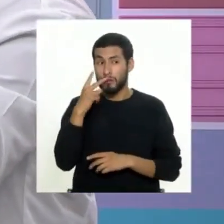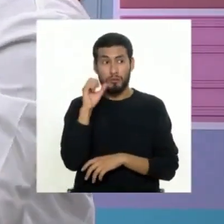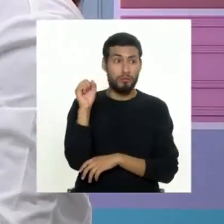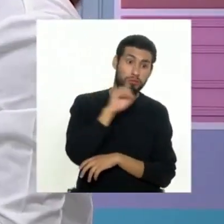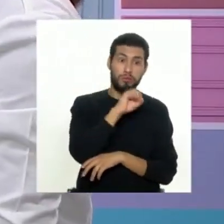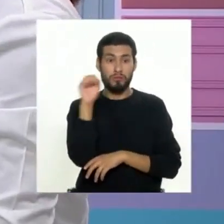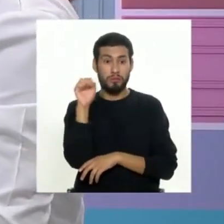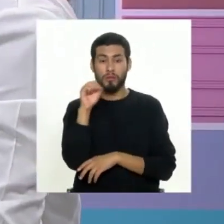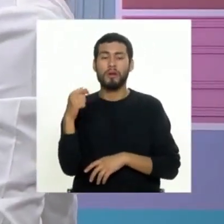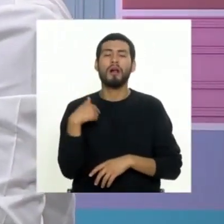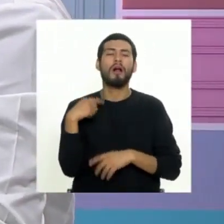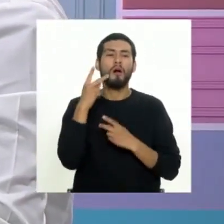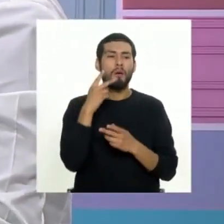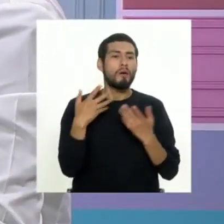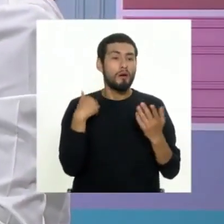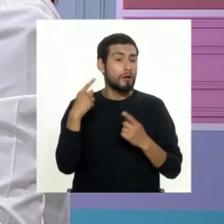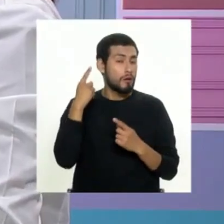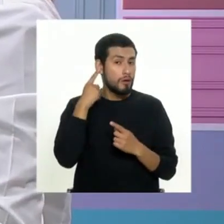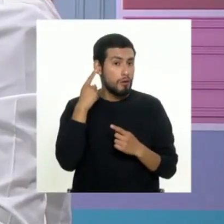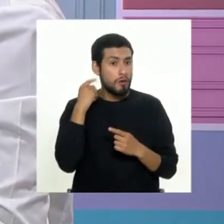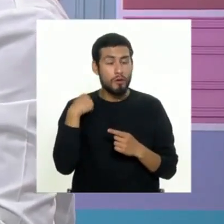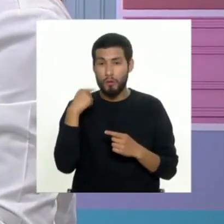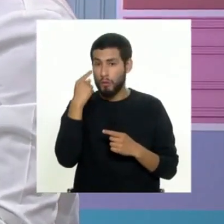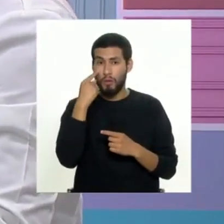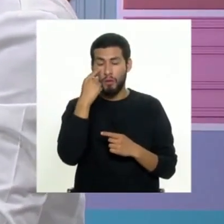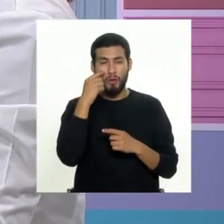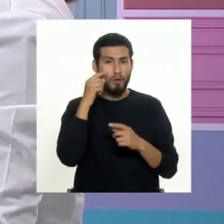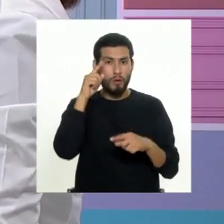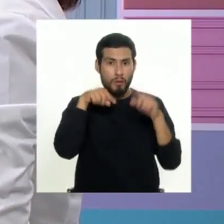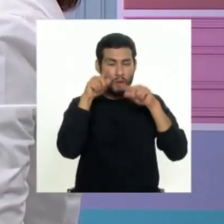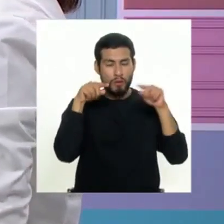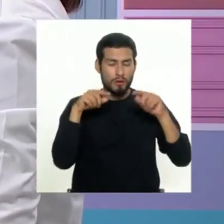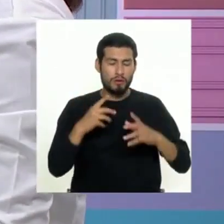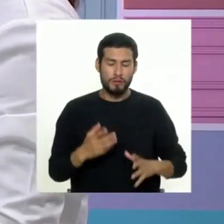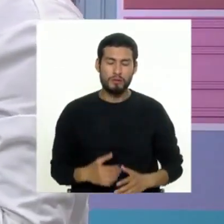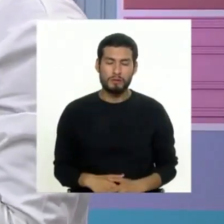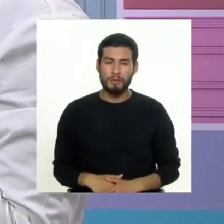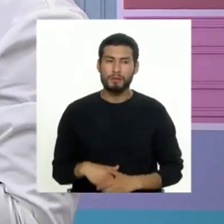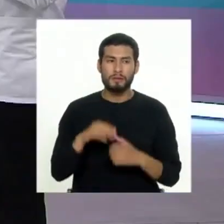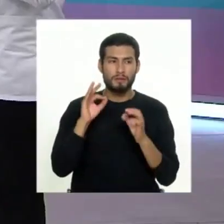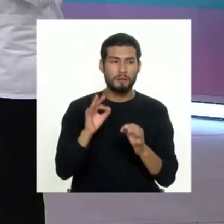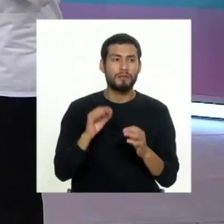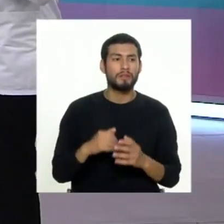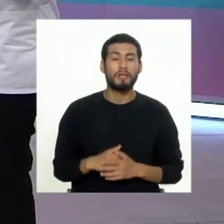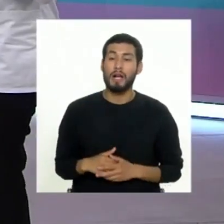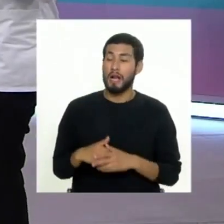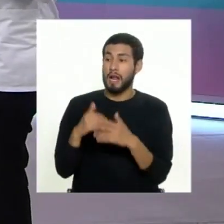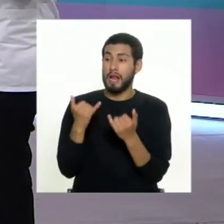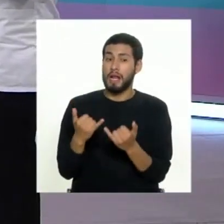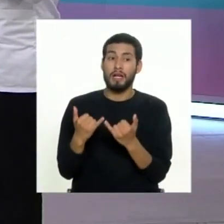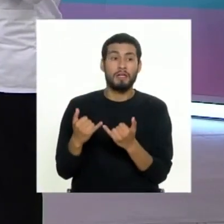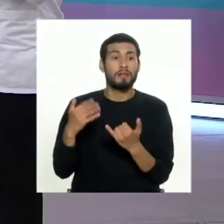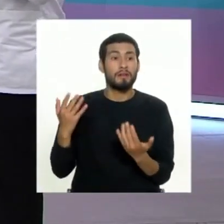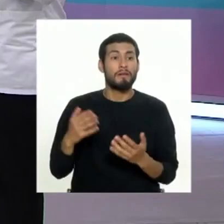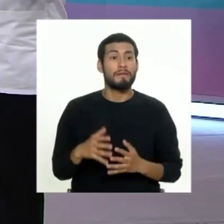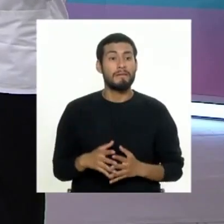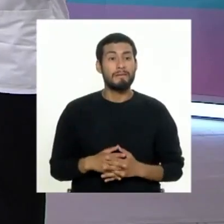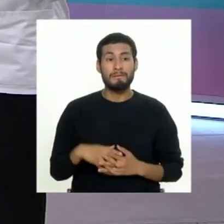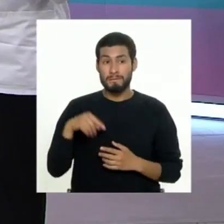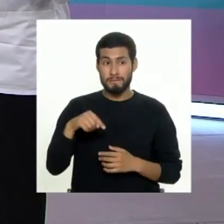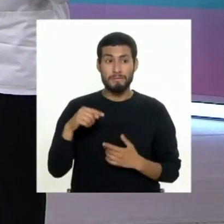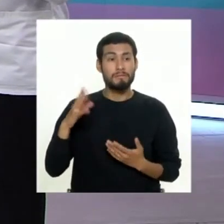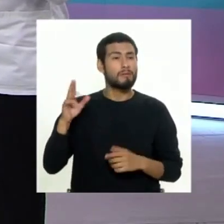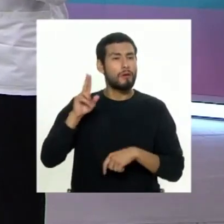veo reflejos del oído con los ojos. Perfecto. Ahí también estoy viendo. Ahora, dentro de lo